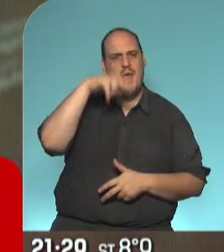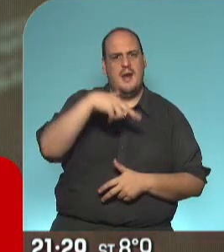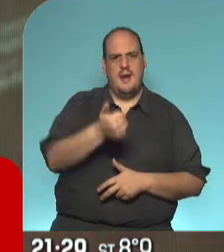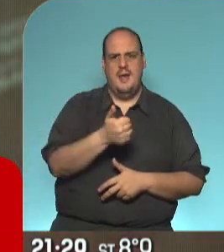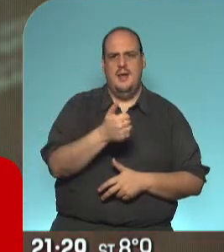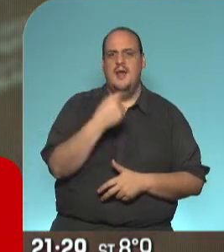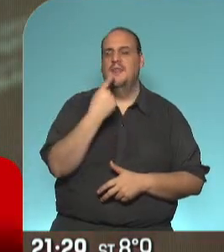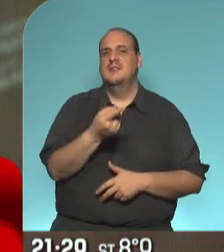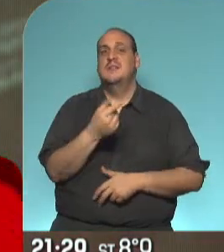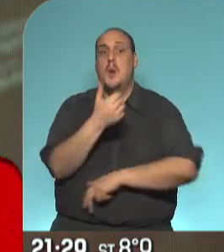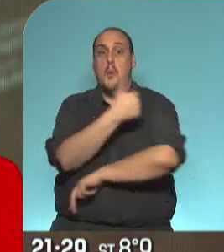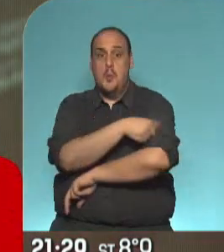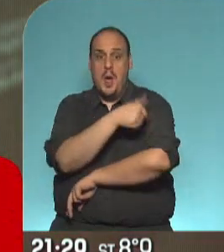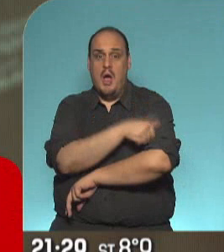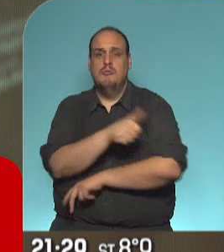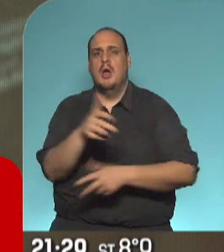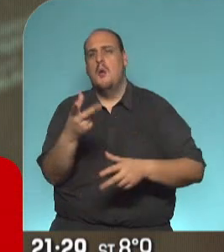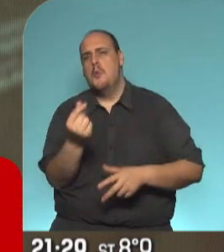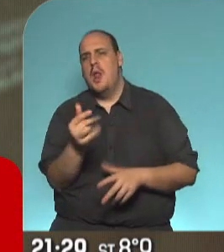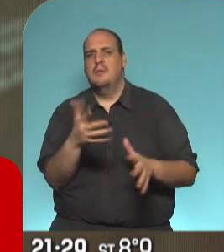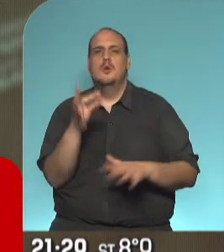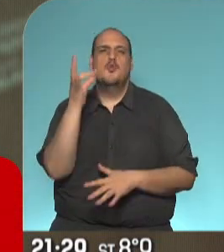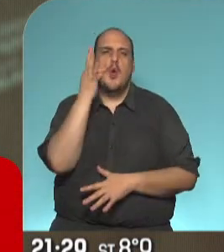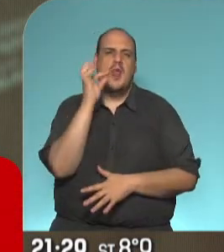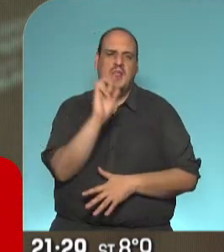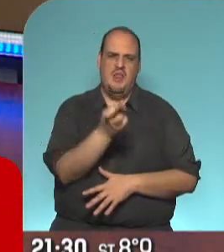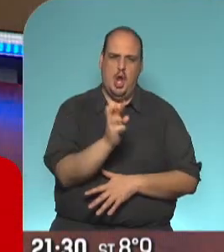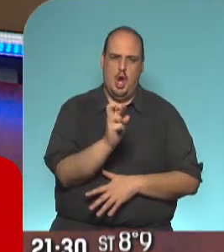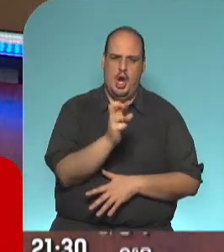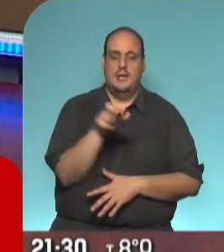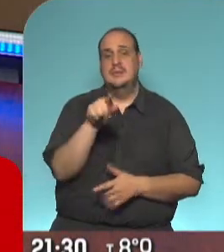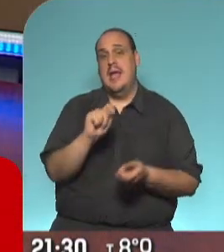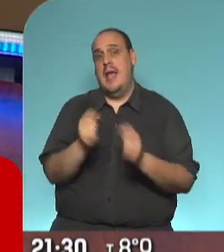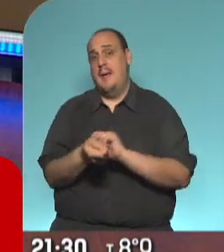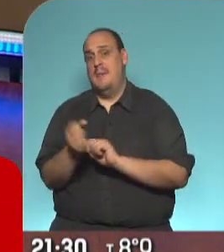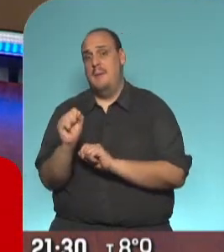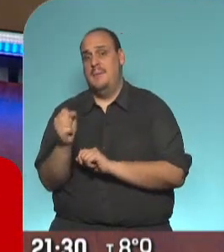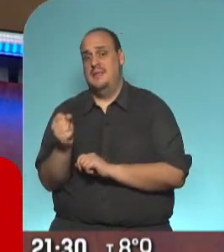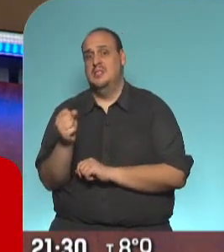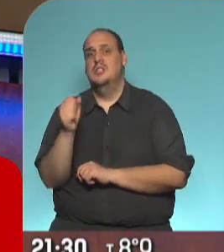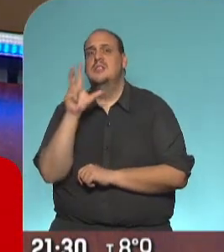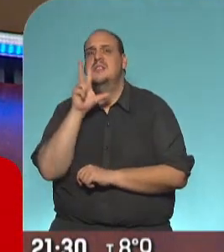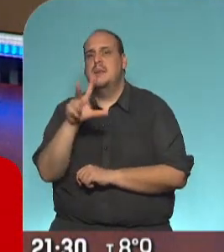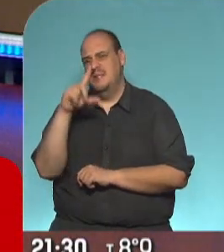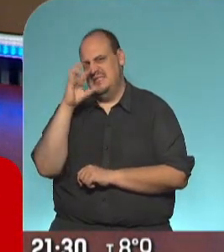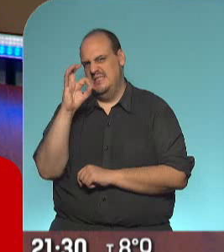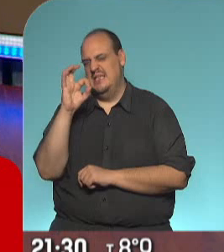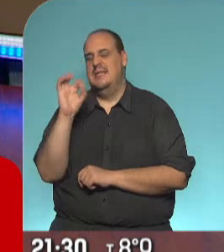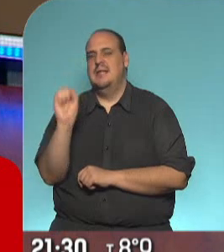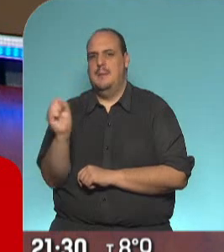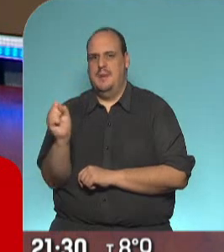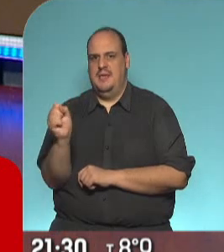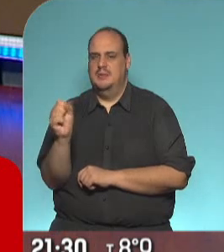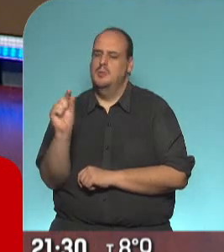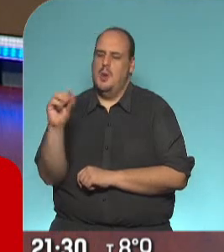dice que la dosis podría salir 40 dólares, lo que al tipo de cambio se estima que son más o menos 3.000 pesos o